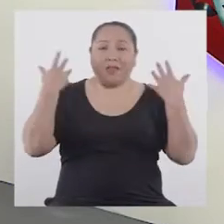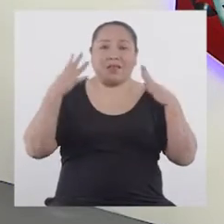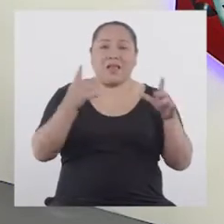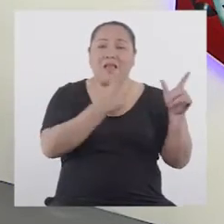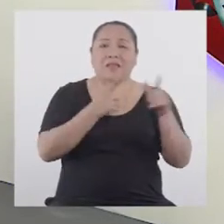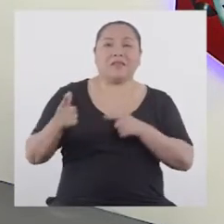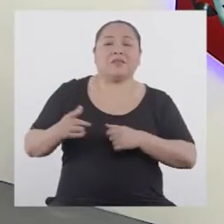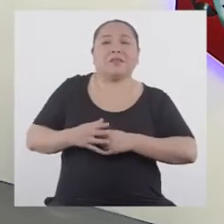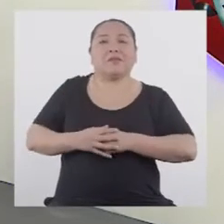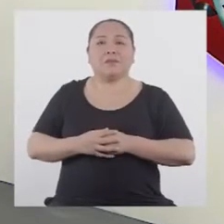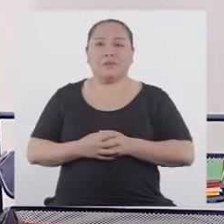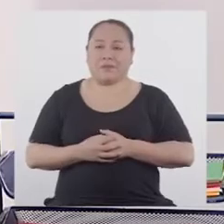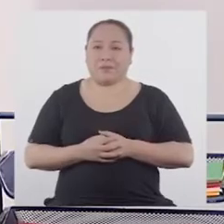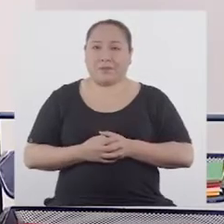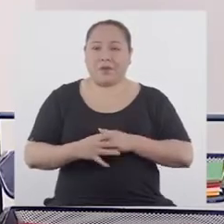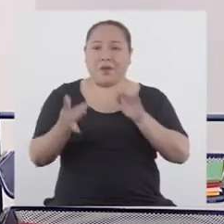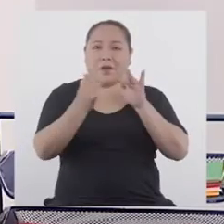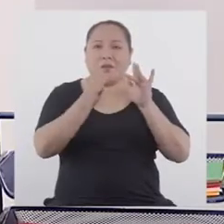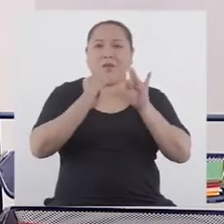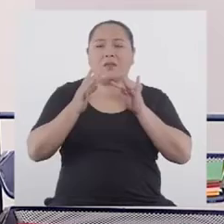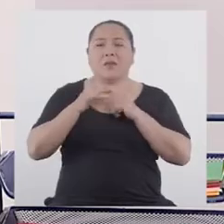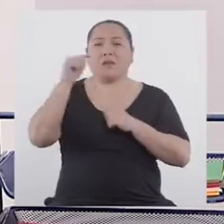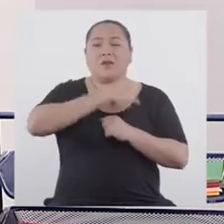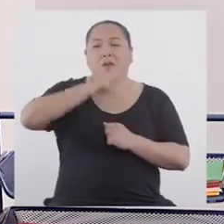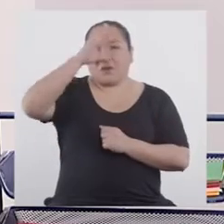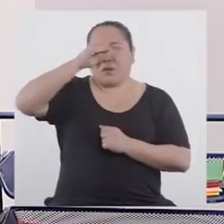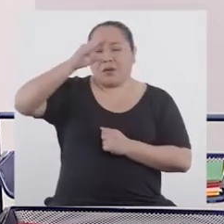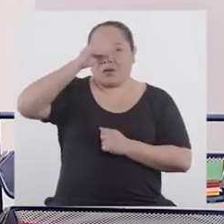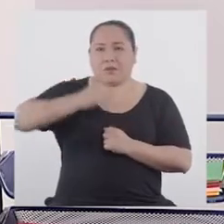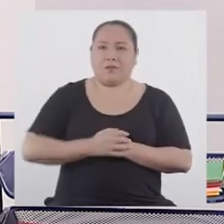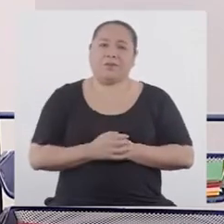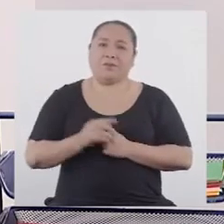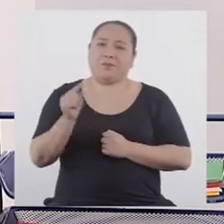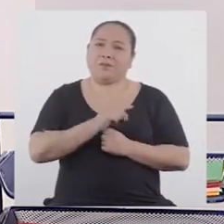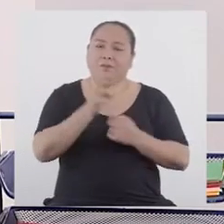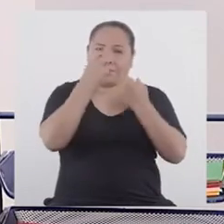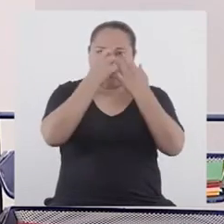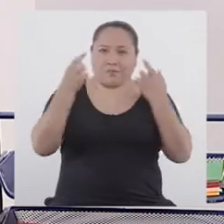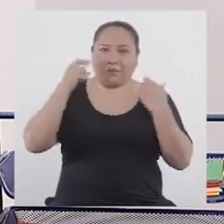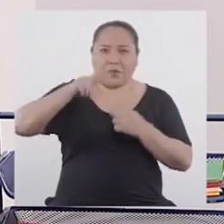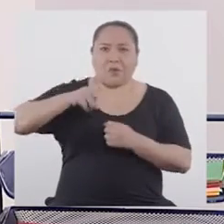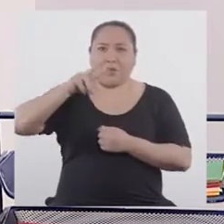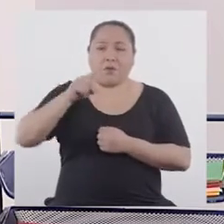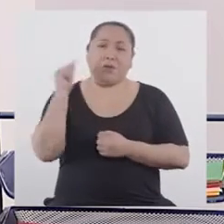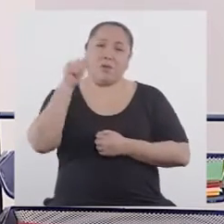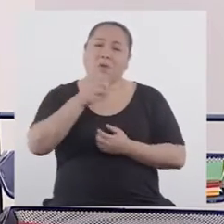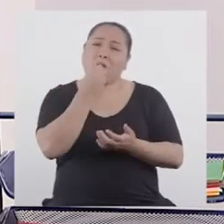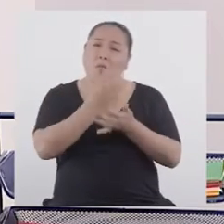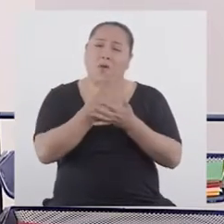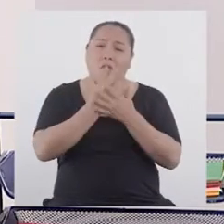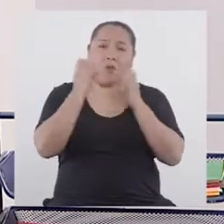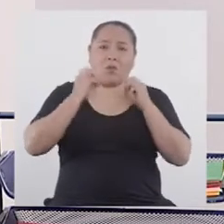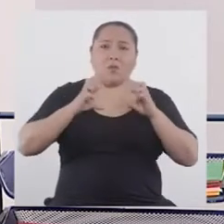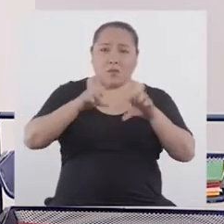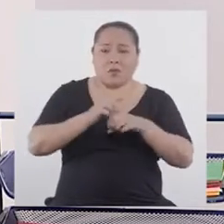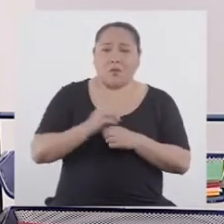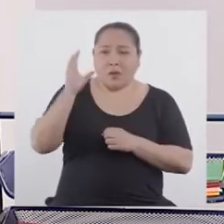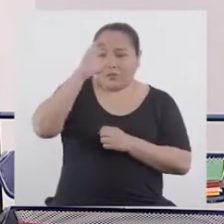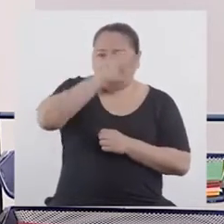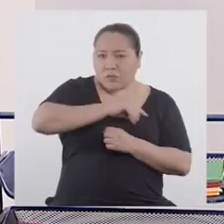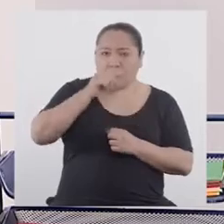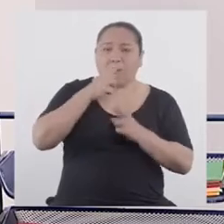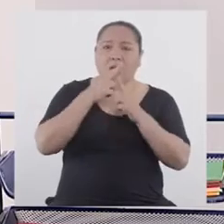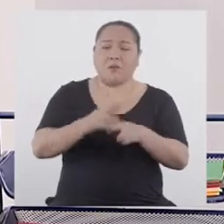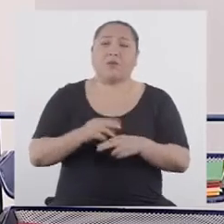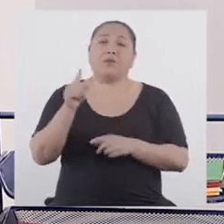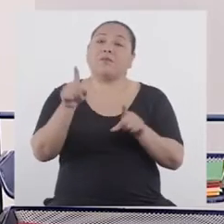Ahora sí, ya estamos listos. Conectémonos con las chicas y los chicos de la promo 2021, pues es una buena oportunidad para empezar a